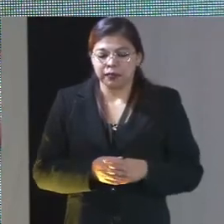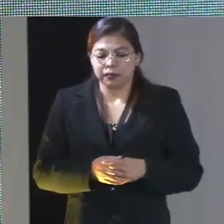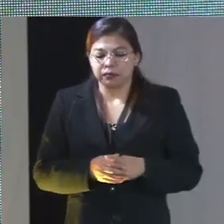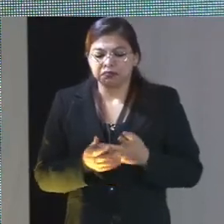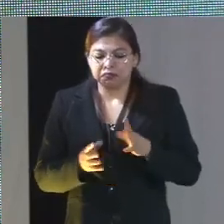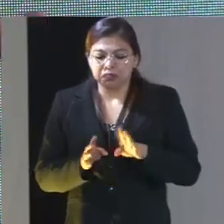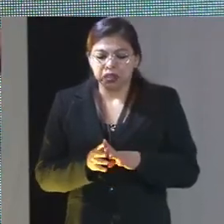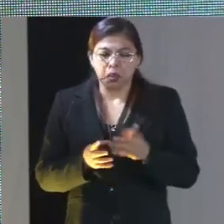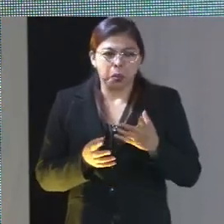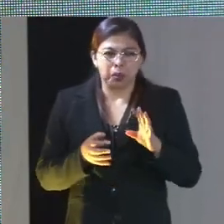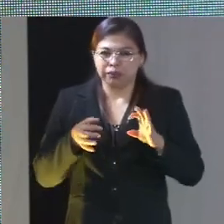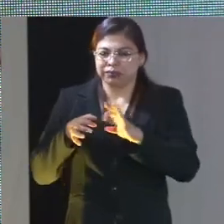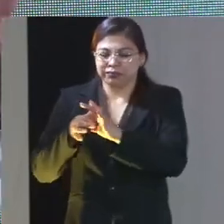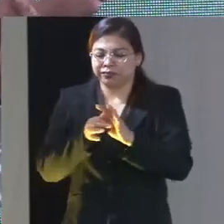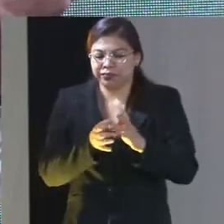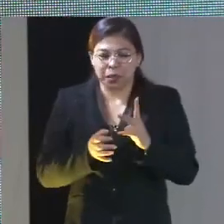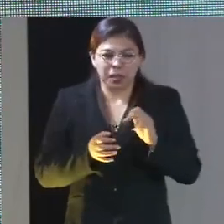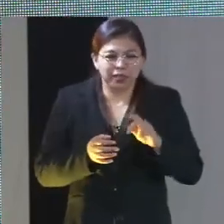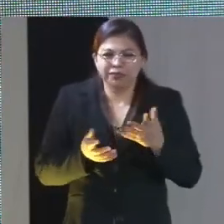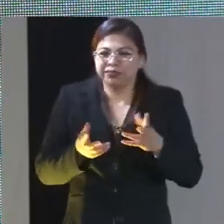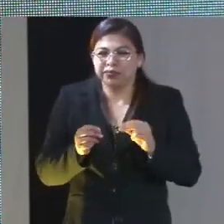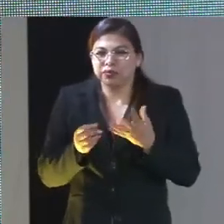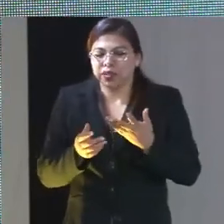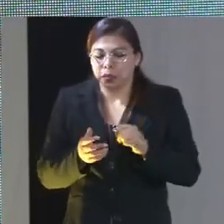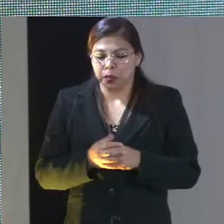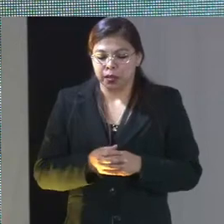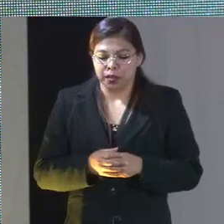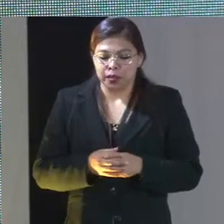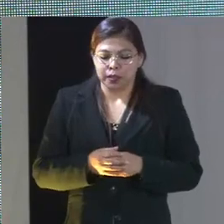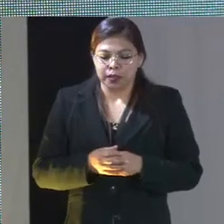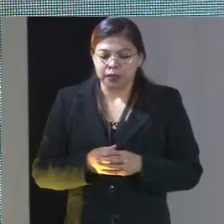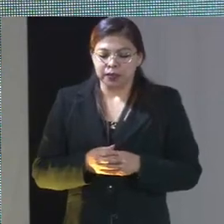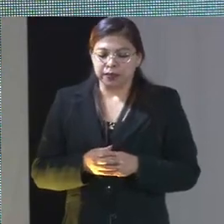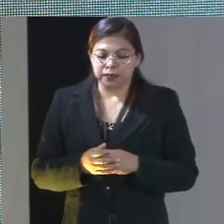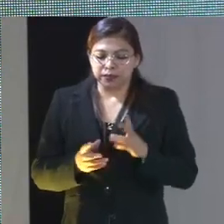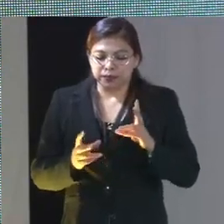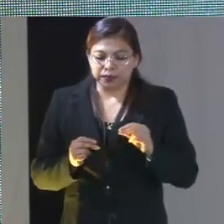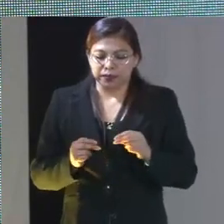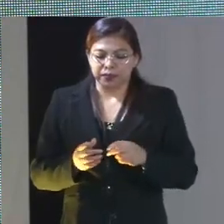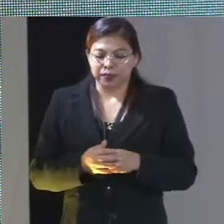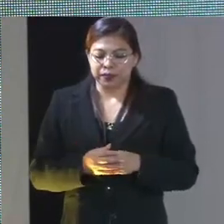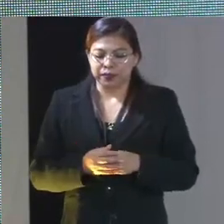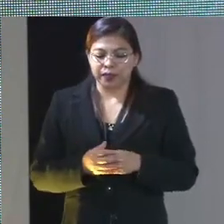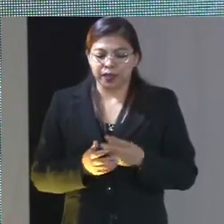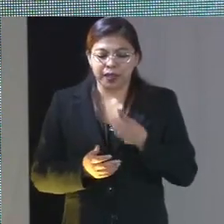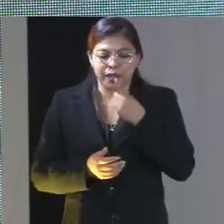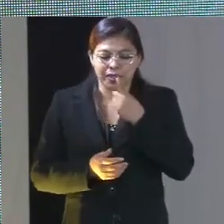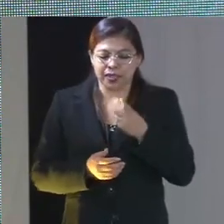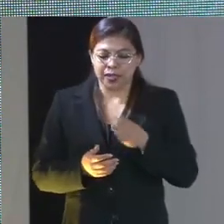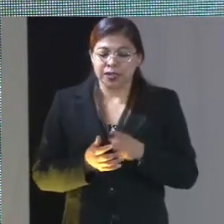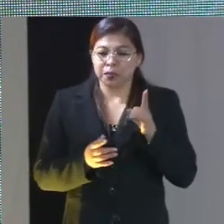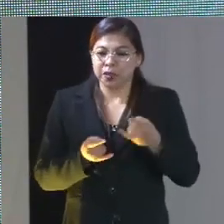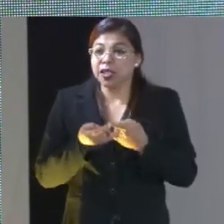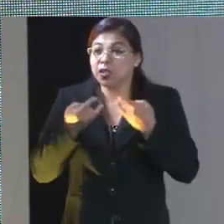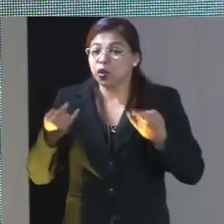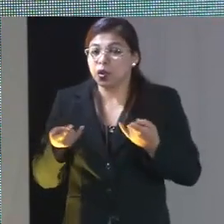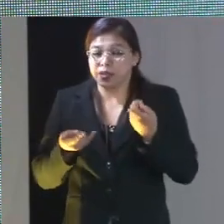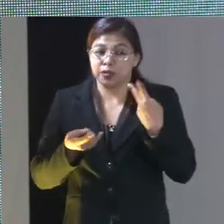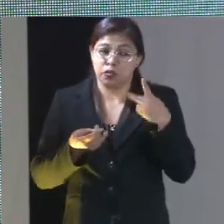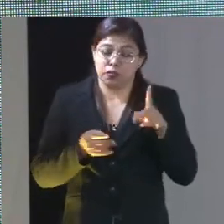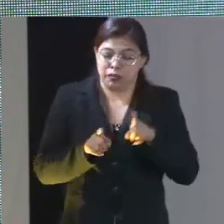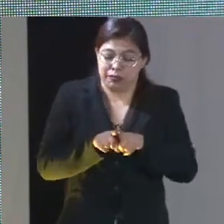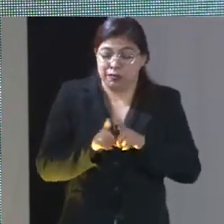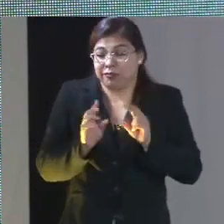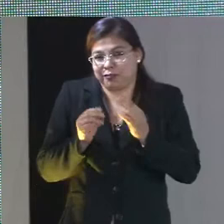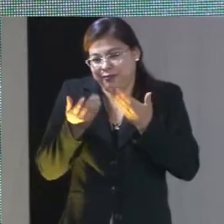Vox a su vez está vinculado al PAN. Este es un chisme del que no voy a... ¿No? Son hermanos. Dice Pedro que es historiador, que son hermanos, a él